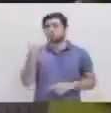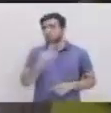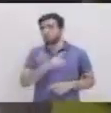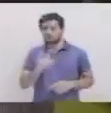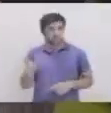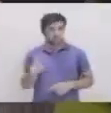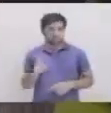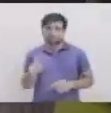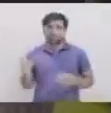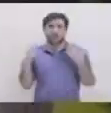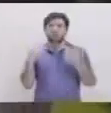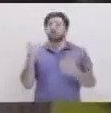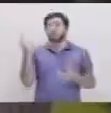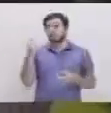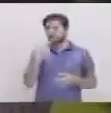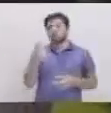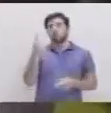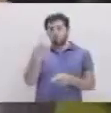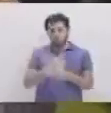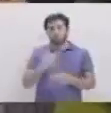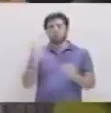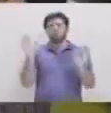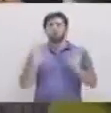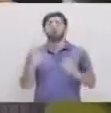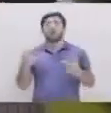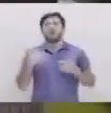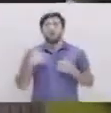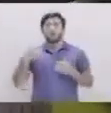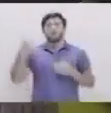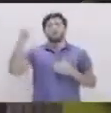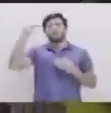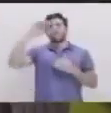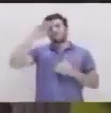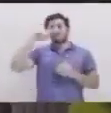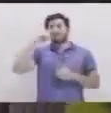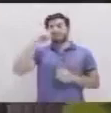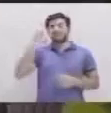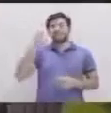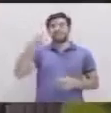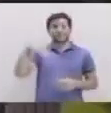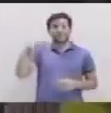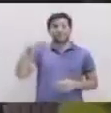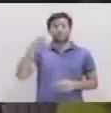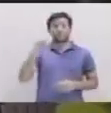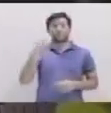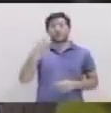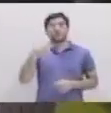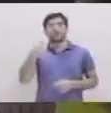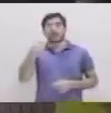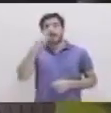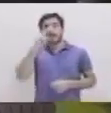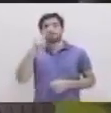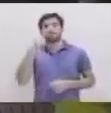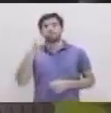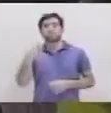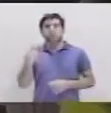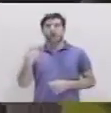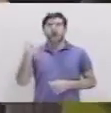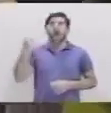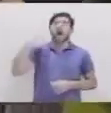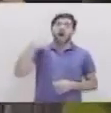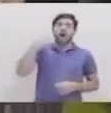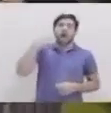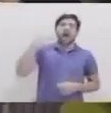estamos refiriendo es que tenemos un cambio en la temperatura, ¿verdad? Exacto. Pero el calor no es únicamente ese cambio de temperatura, también depende del material,